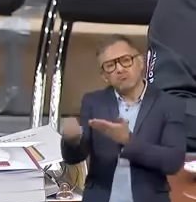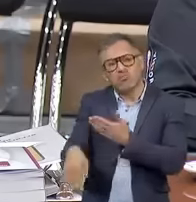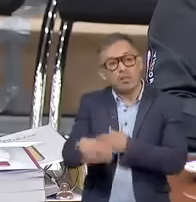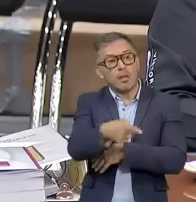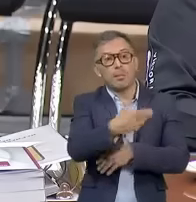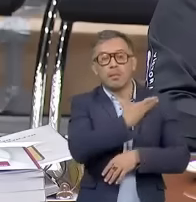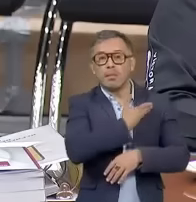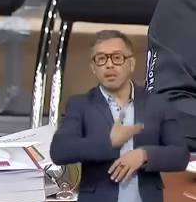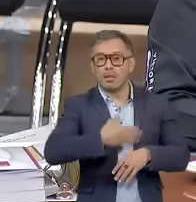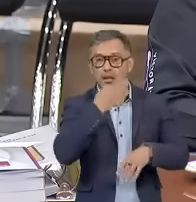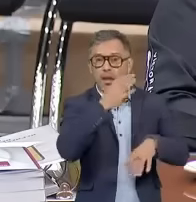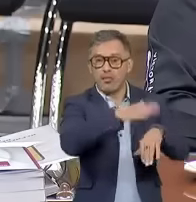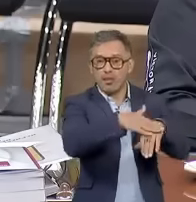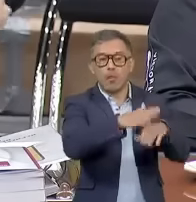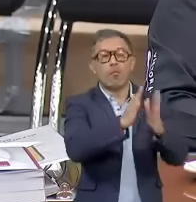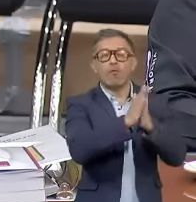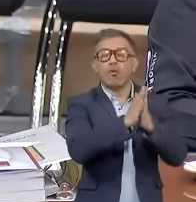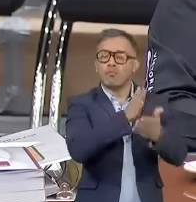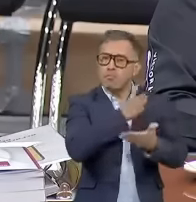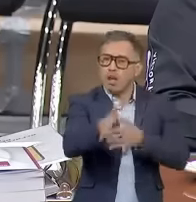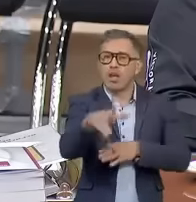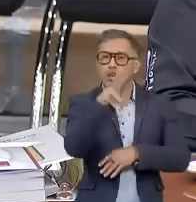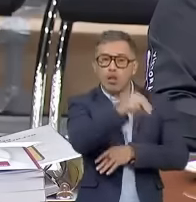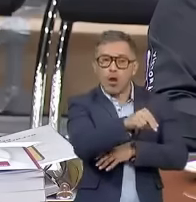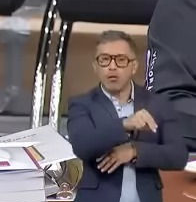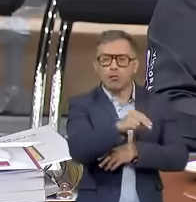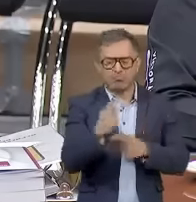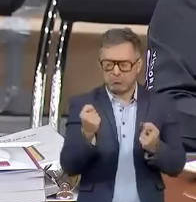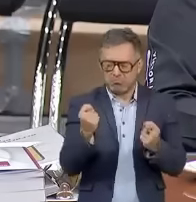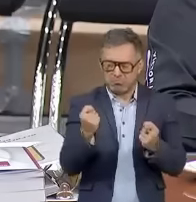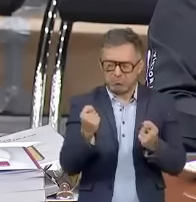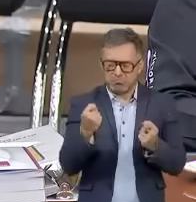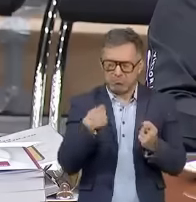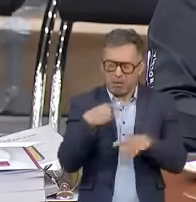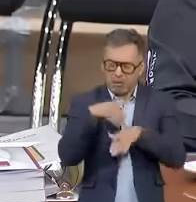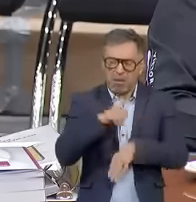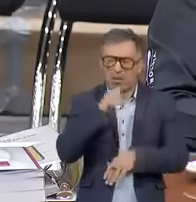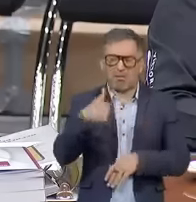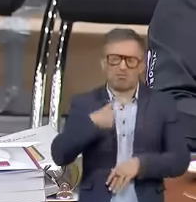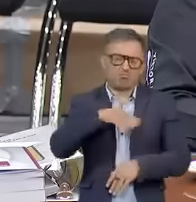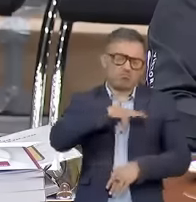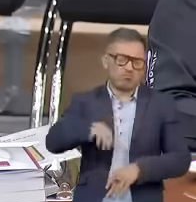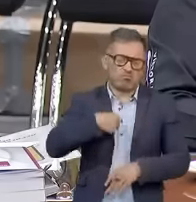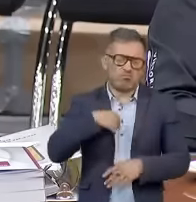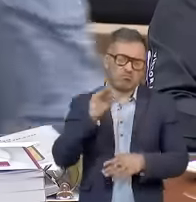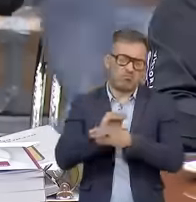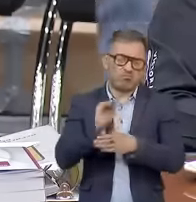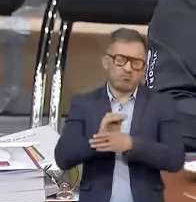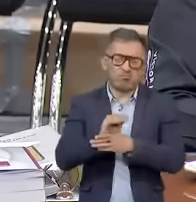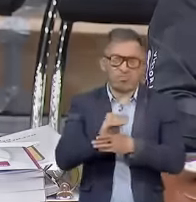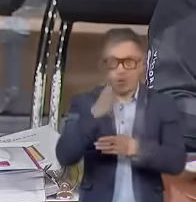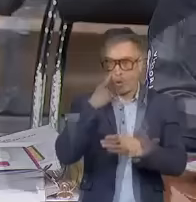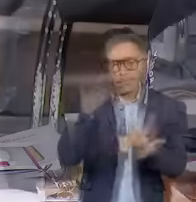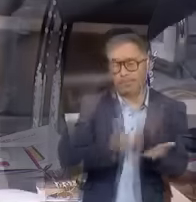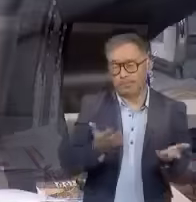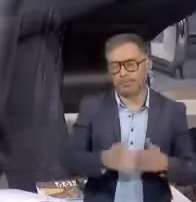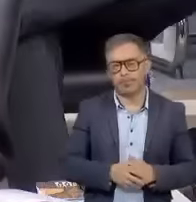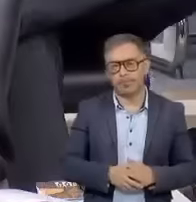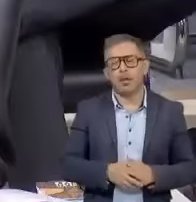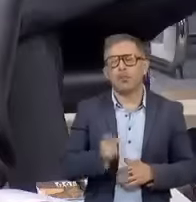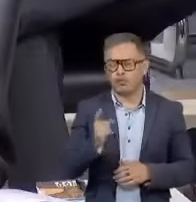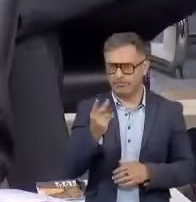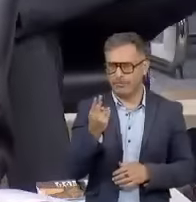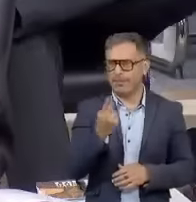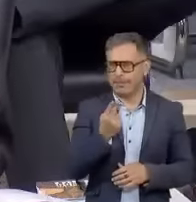no participe lo vuelve de a catar esa es la diferencia entre unos y otros